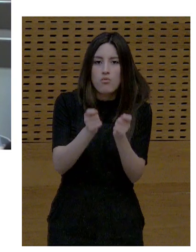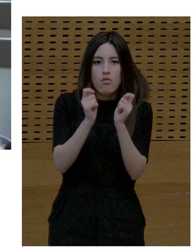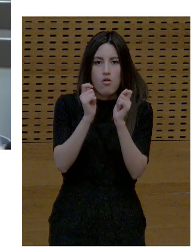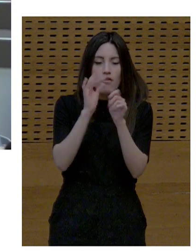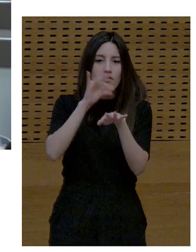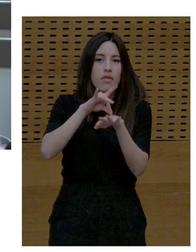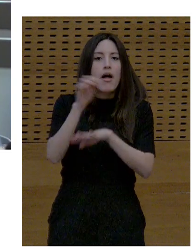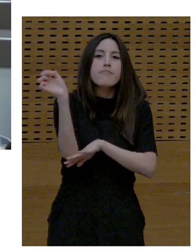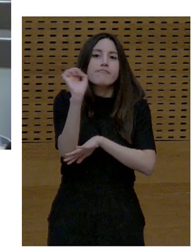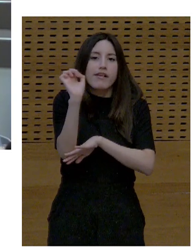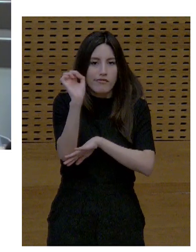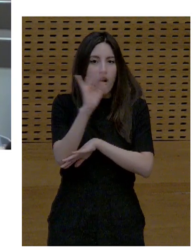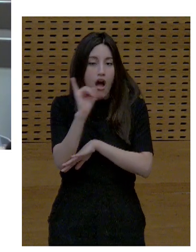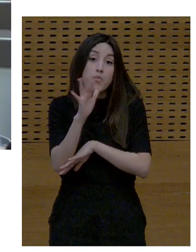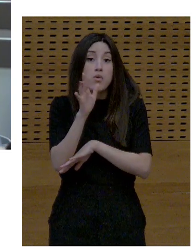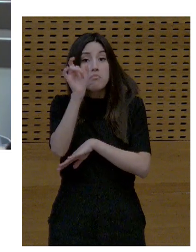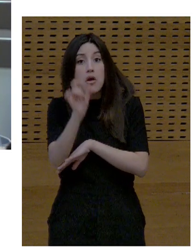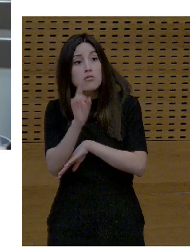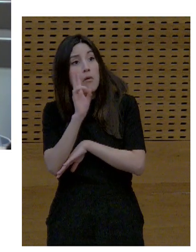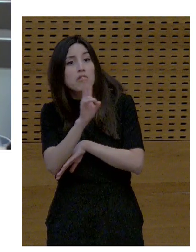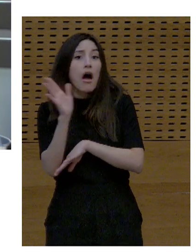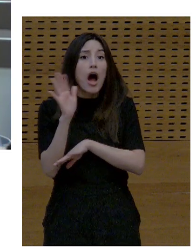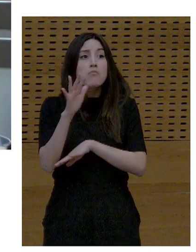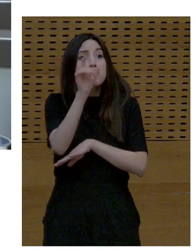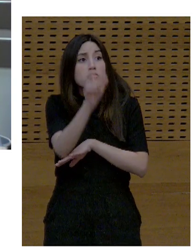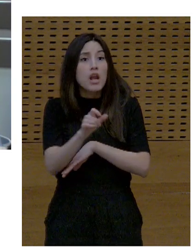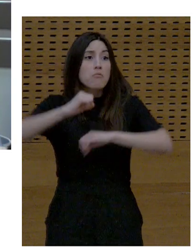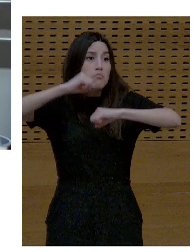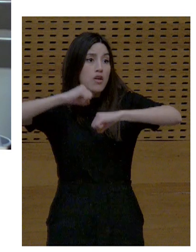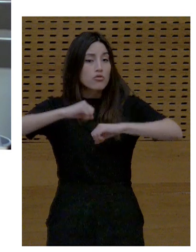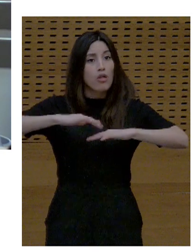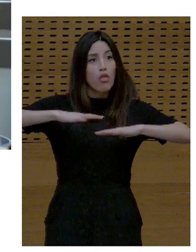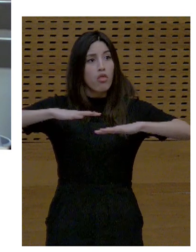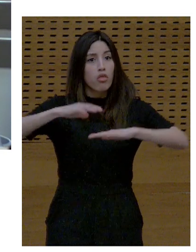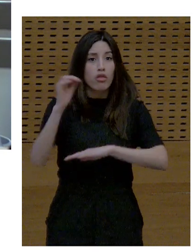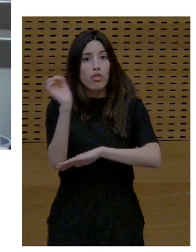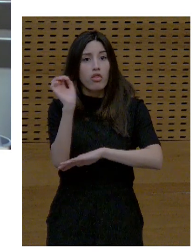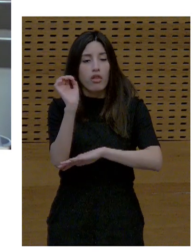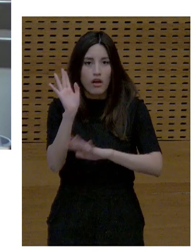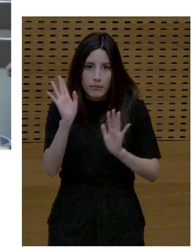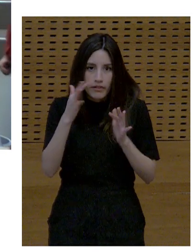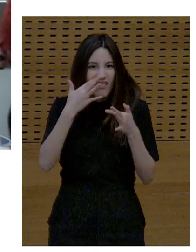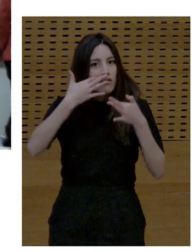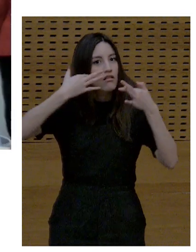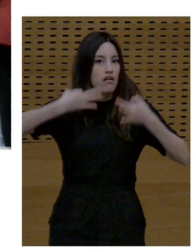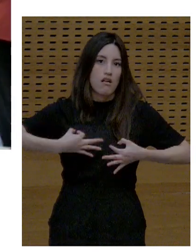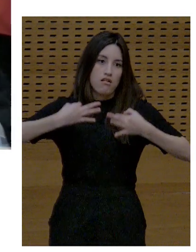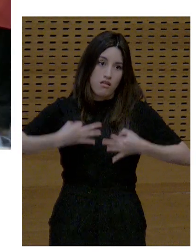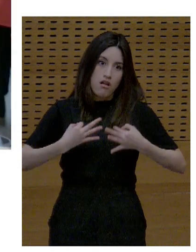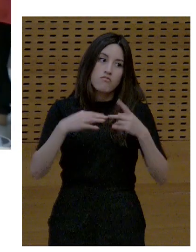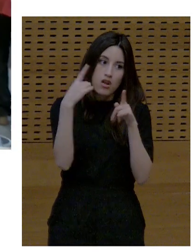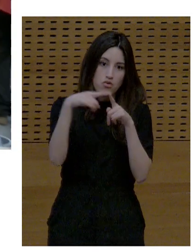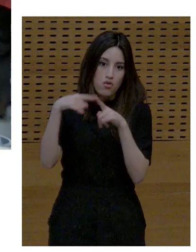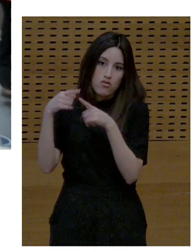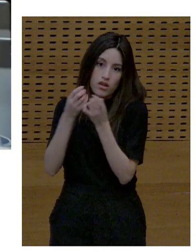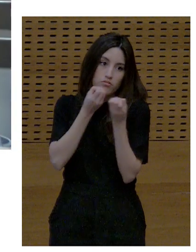que la gente se piensa que es una persona que tiene temblores y una persona mayor, cuando la realidad del Parkinson, y que os voy a contar a vosotros y vosotras, las